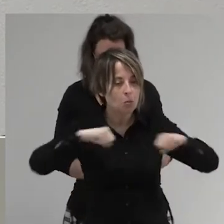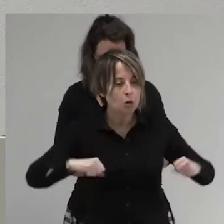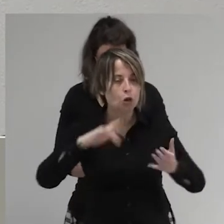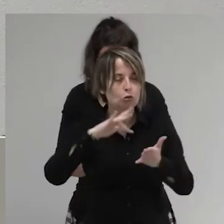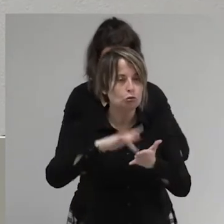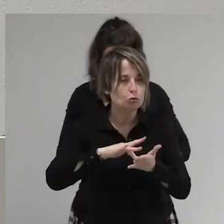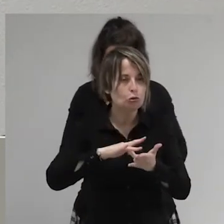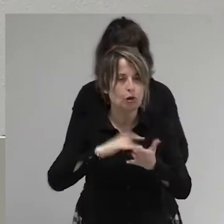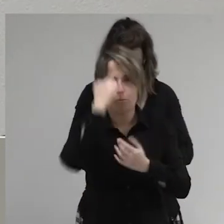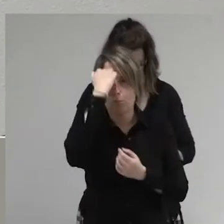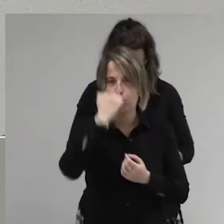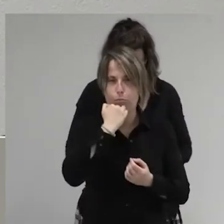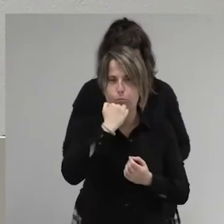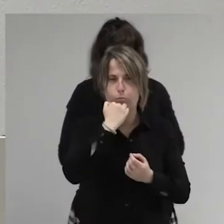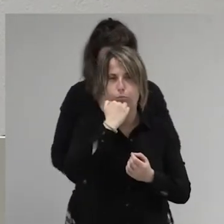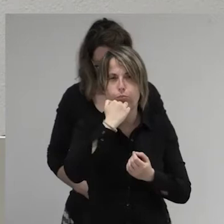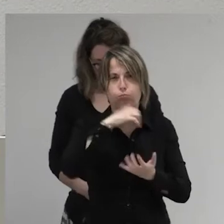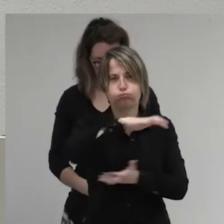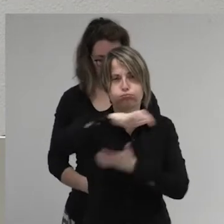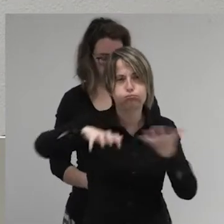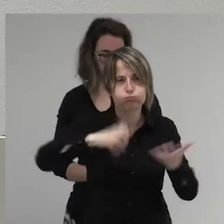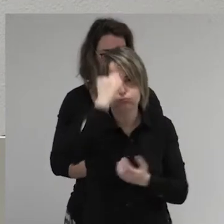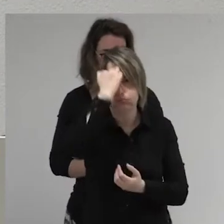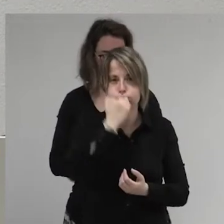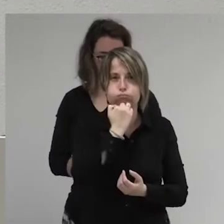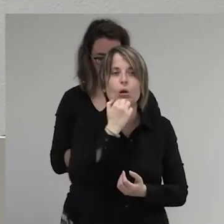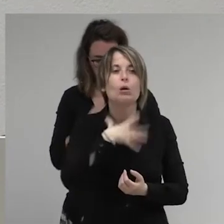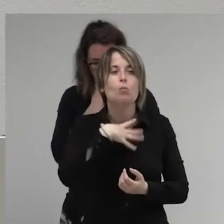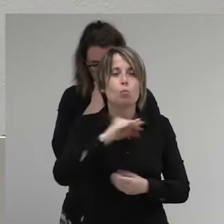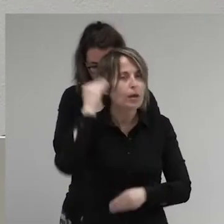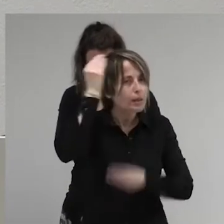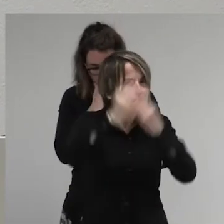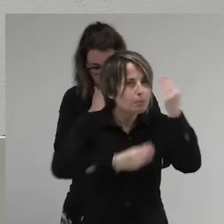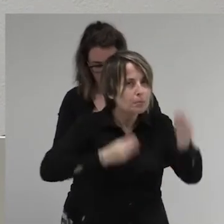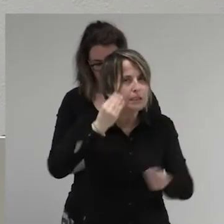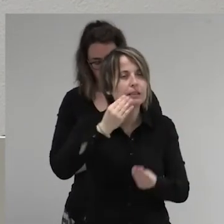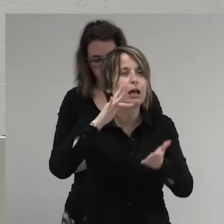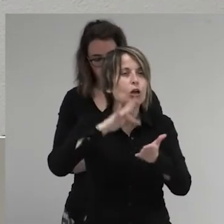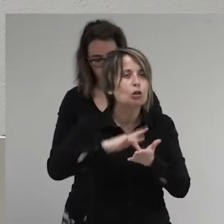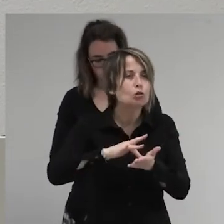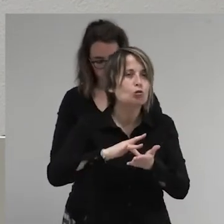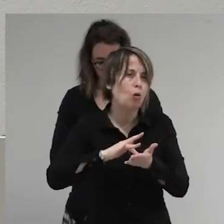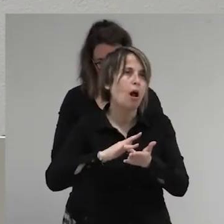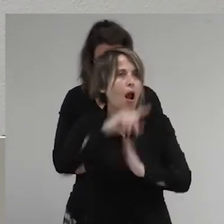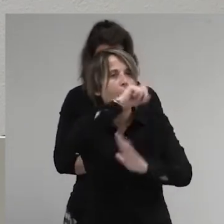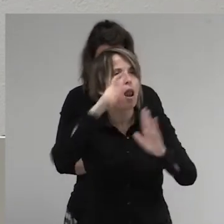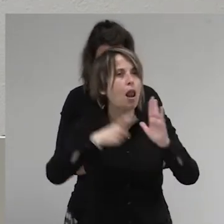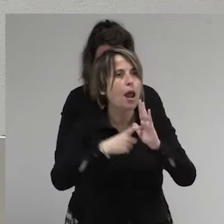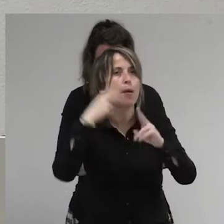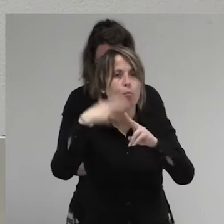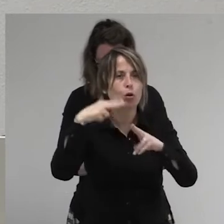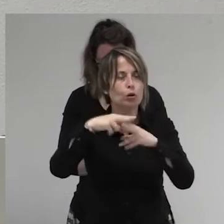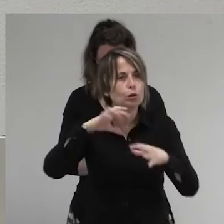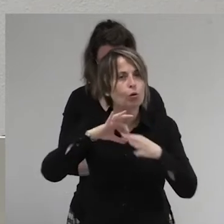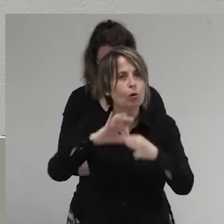actos terroristas, o sea, lo puedan pensar como una especie de acto legítimo político,